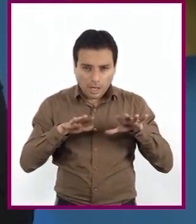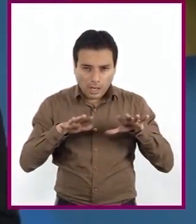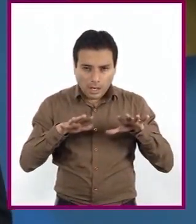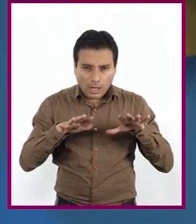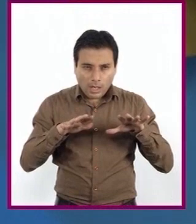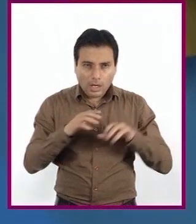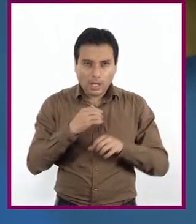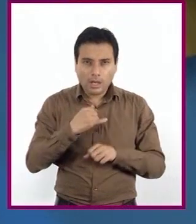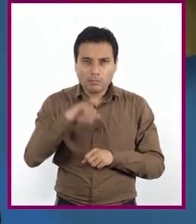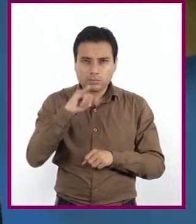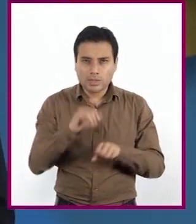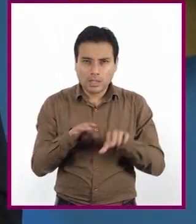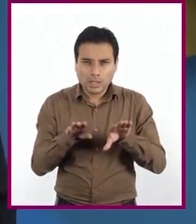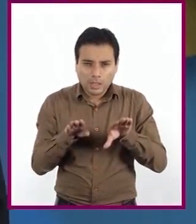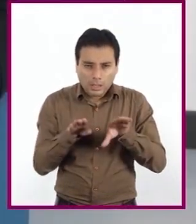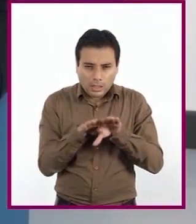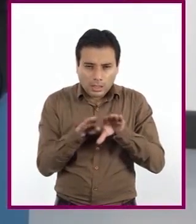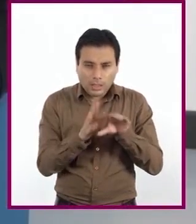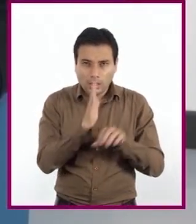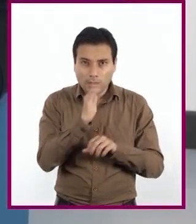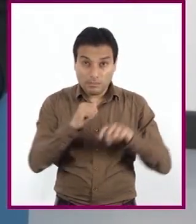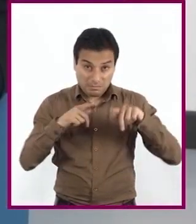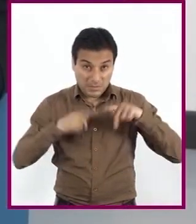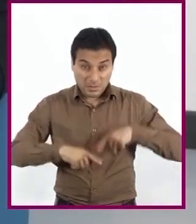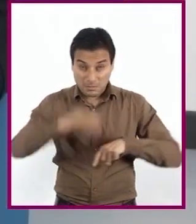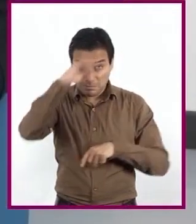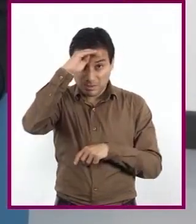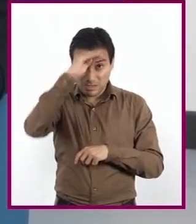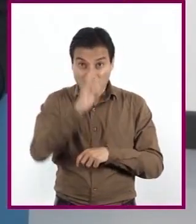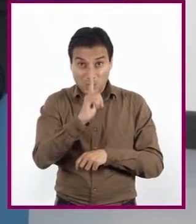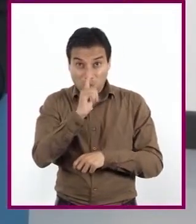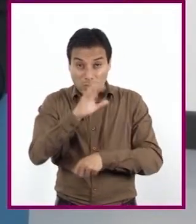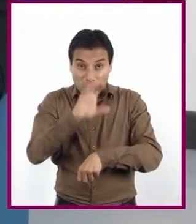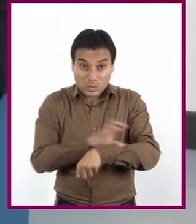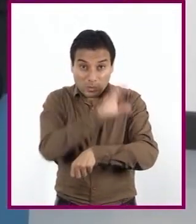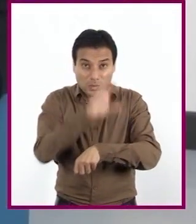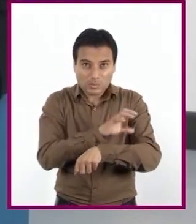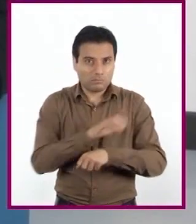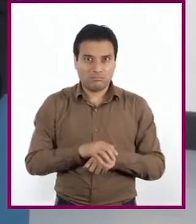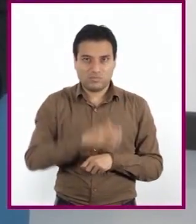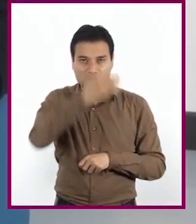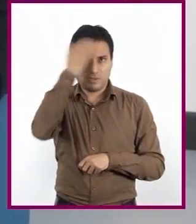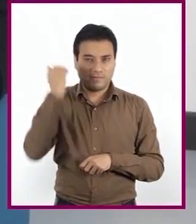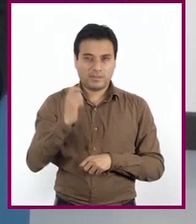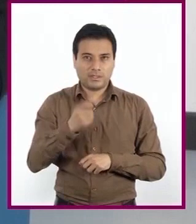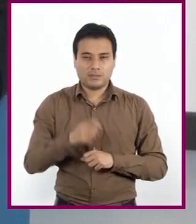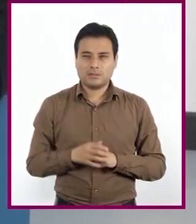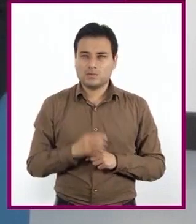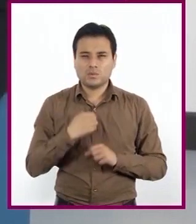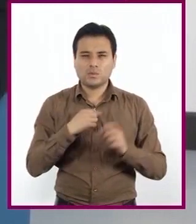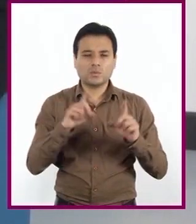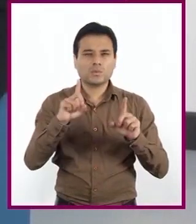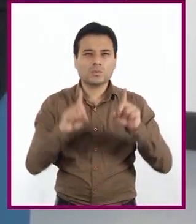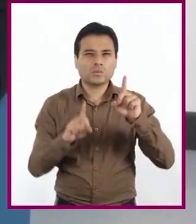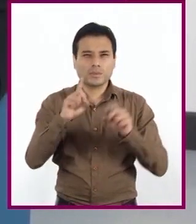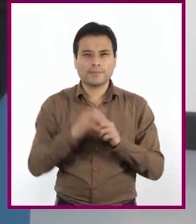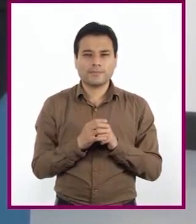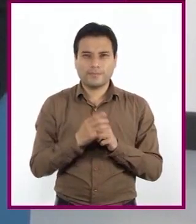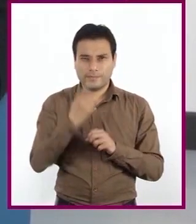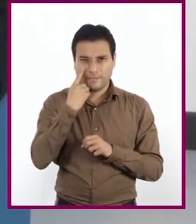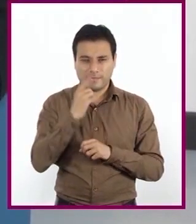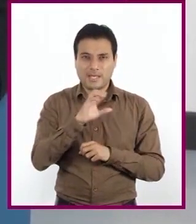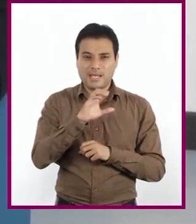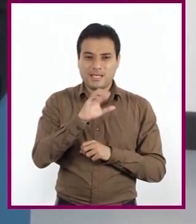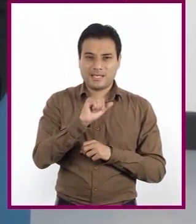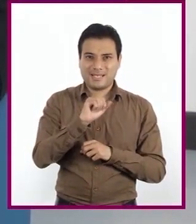trataba de cargas eléctricas. Oiga, maestra, pero no me está quedando claro. ¿Es lo mismo carga eléctrica